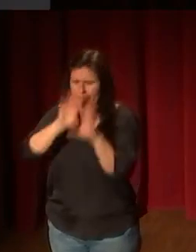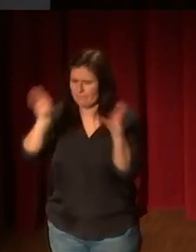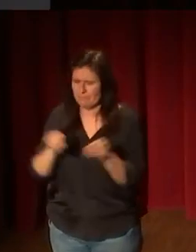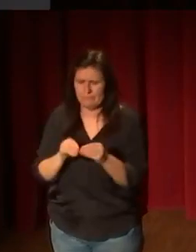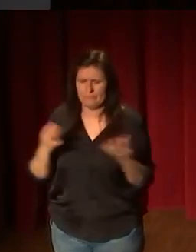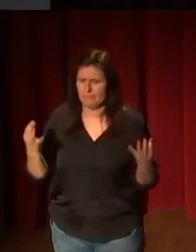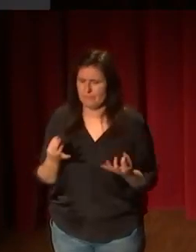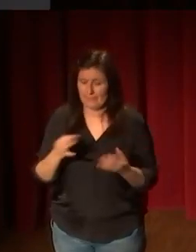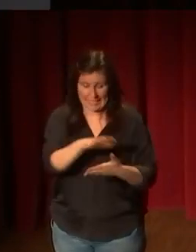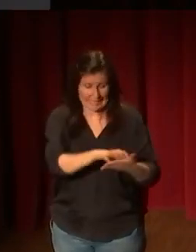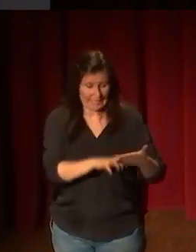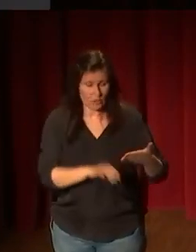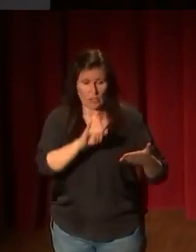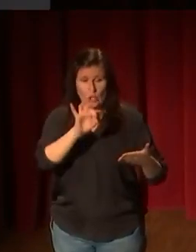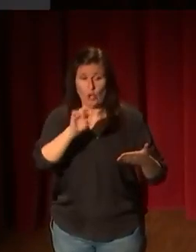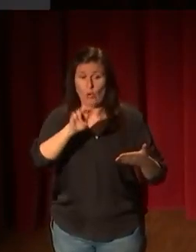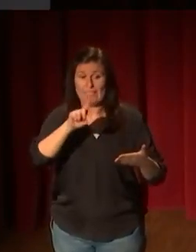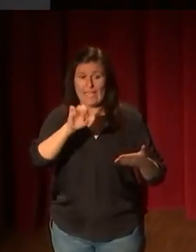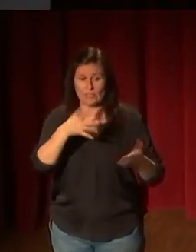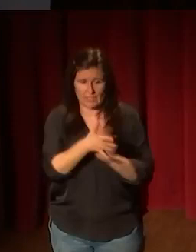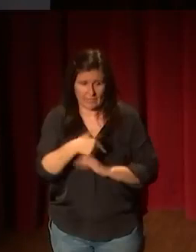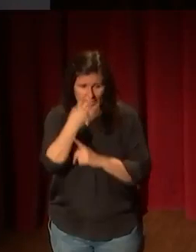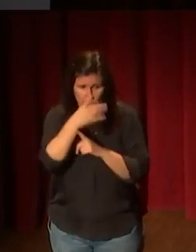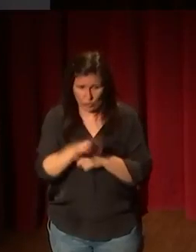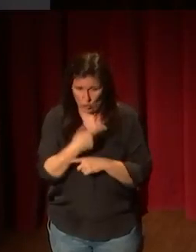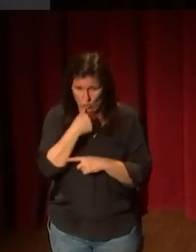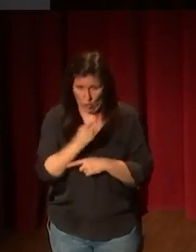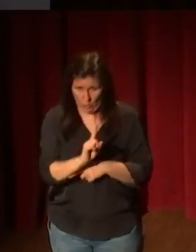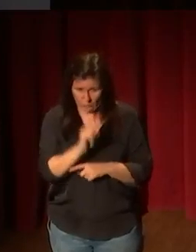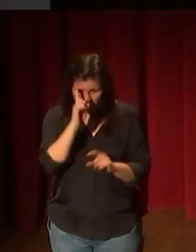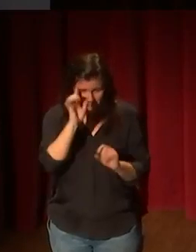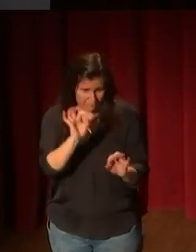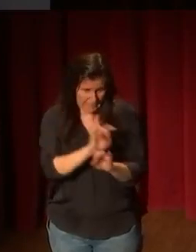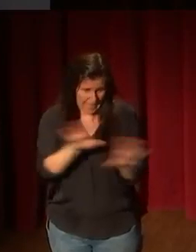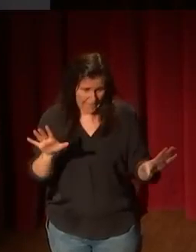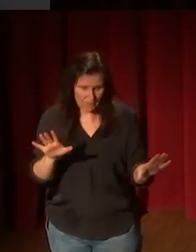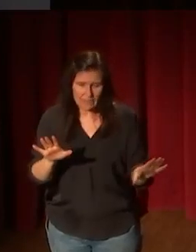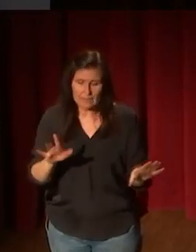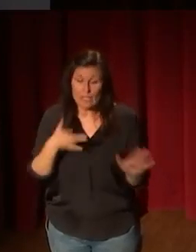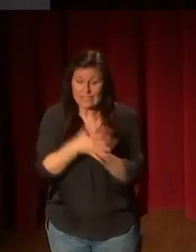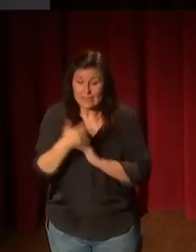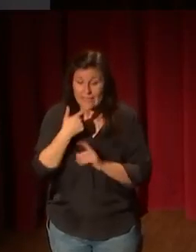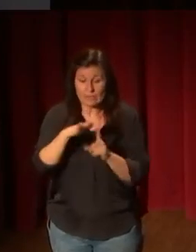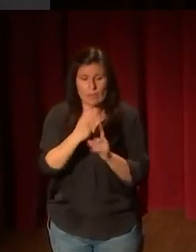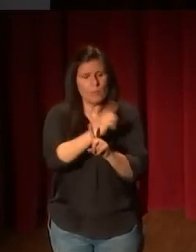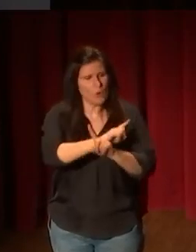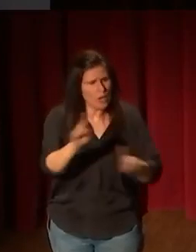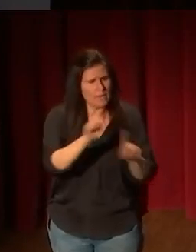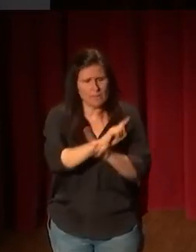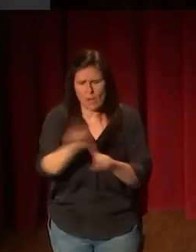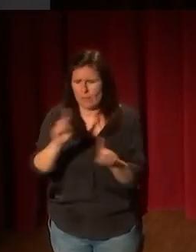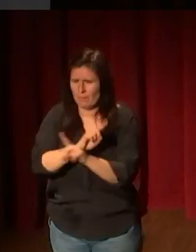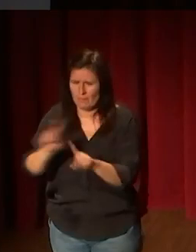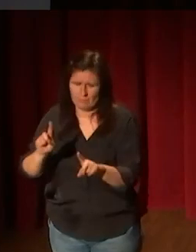conclusión del texto de jovellanos aparte de que no le gustaban los toros es que por más que nos prohibían ya han visto que tenían que